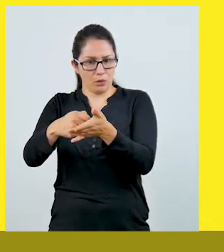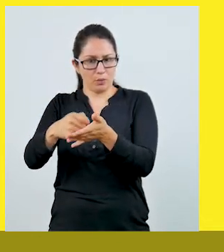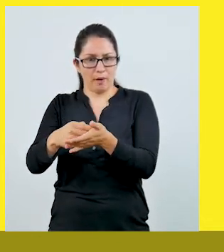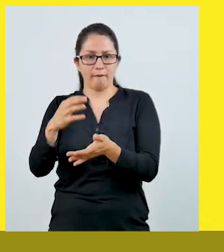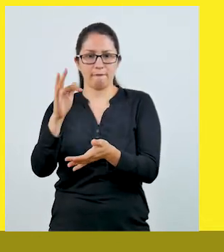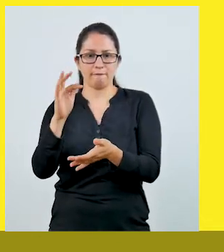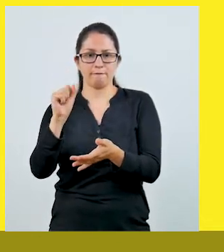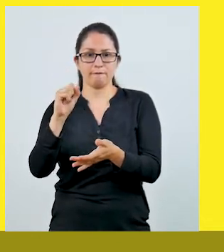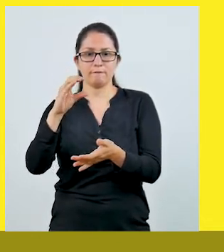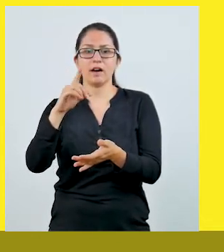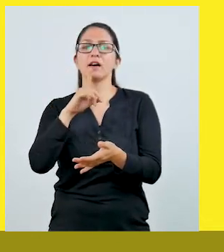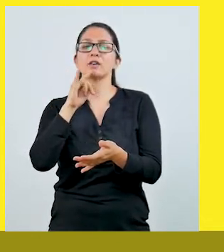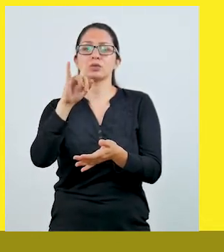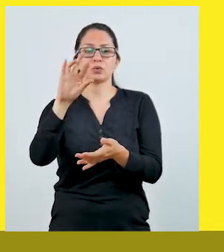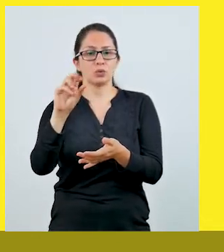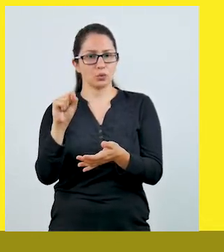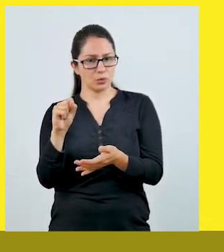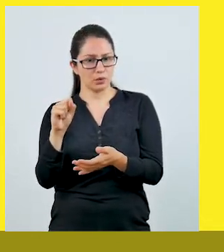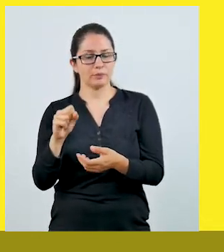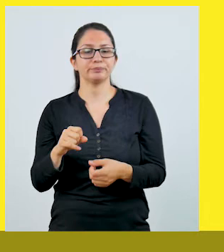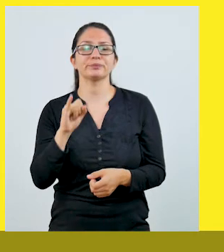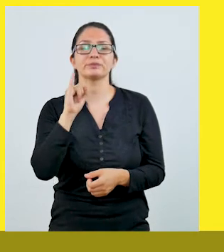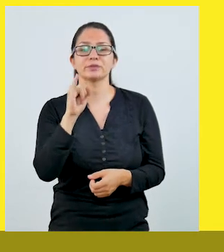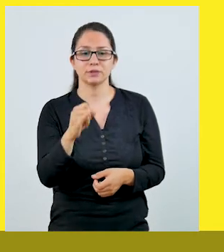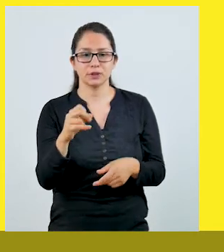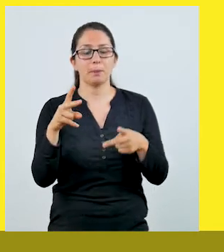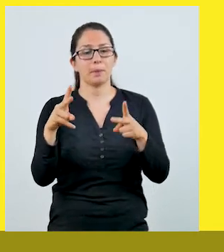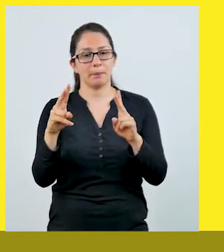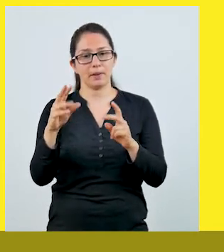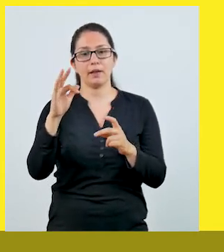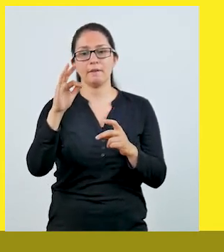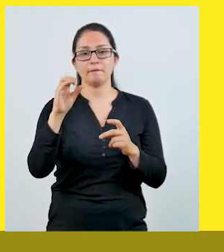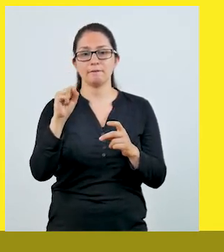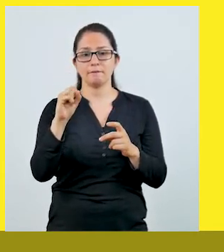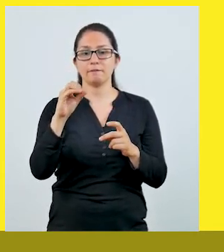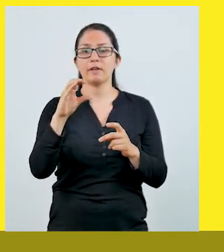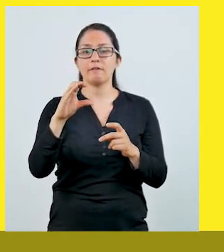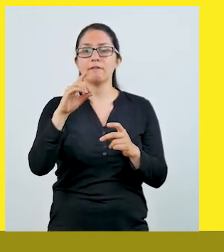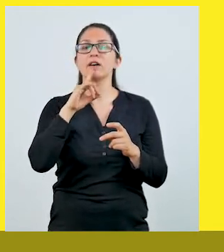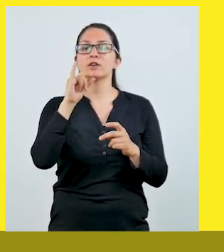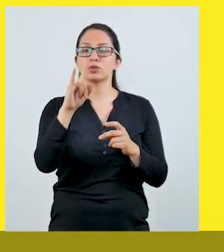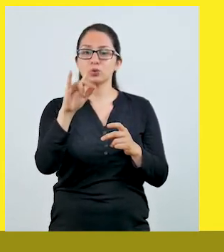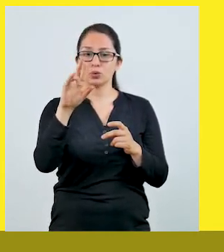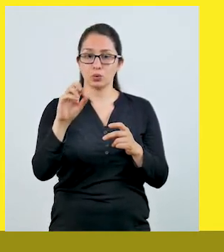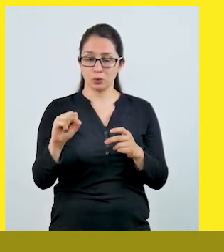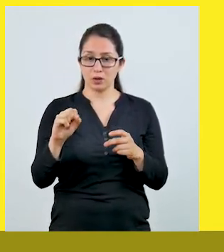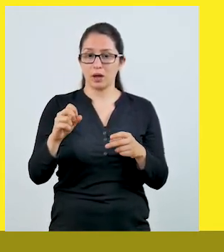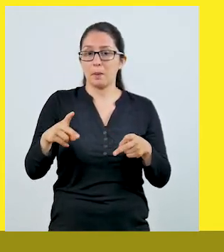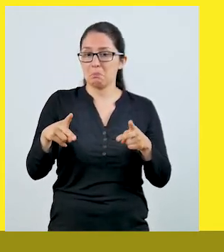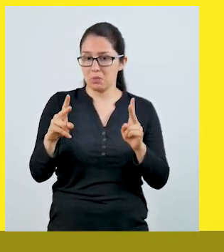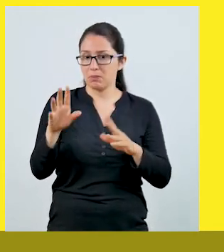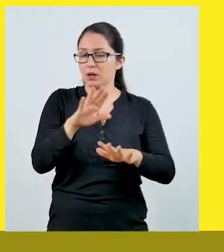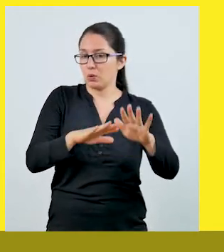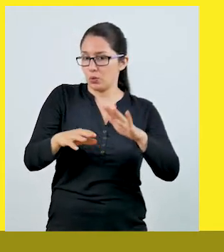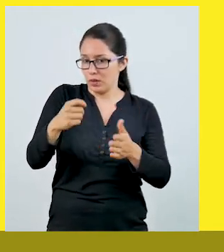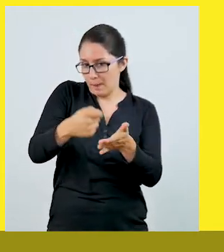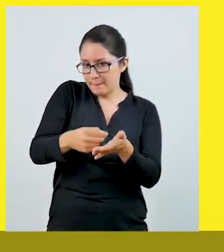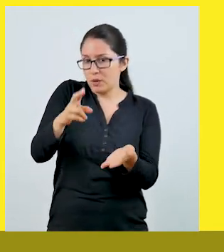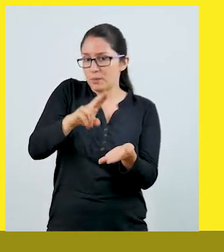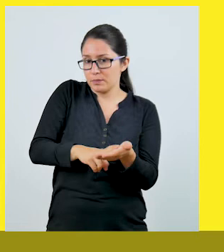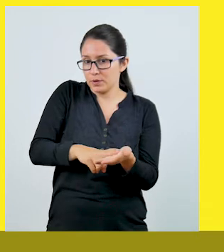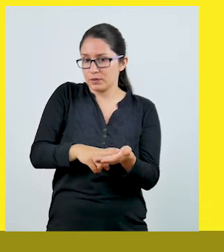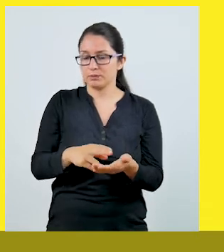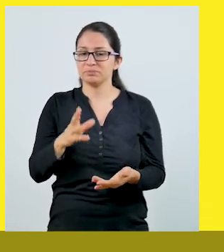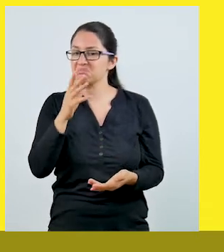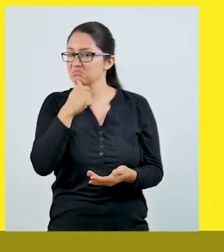compra? El objeto de la factura de compra es, precisamente, resguardar el correcto pago de los impuestos. Entendiendo